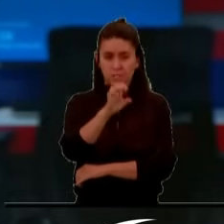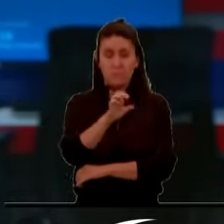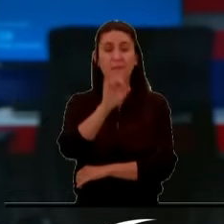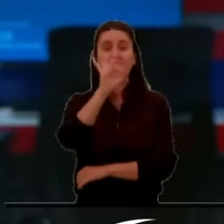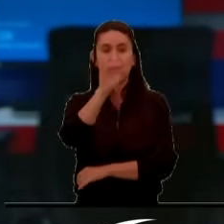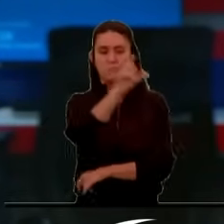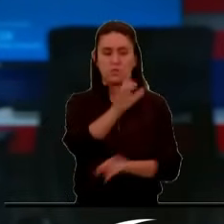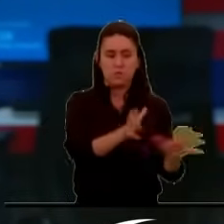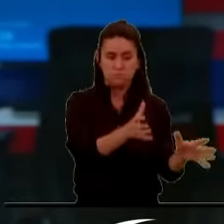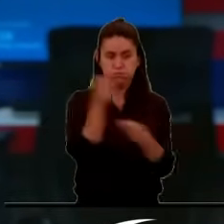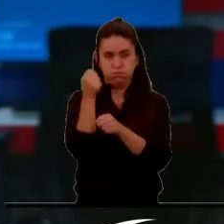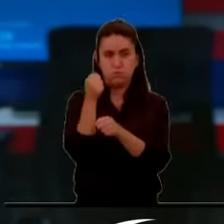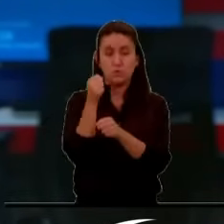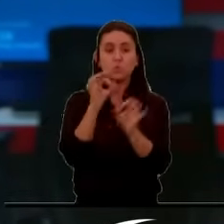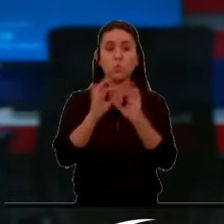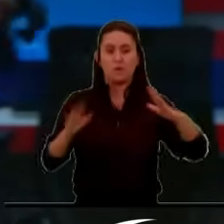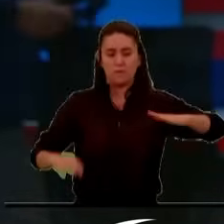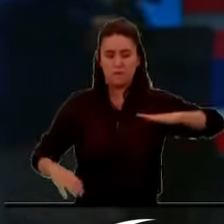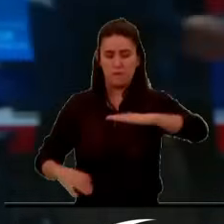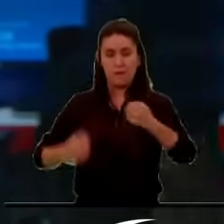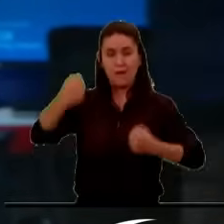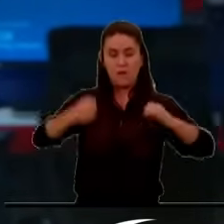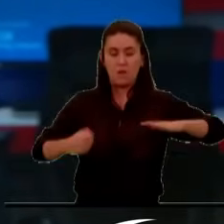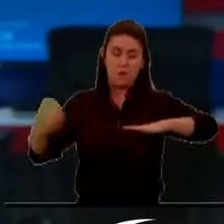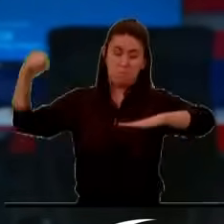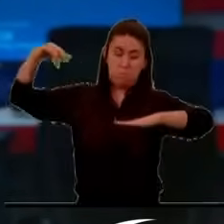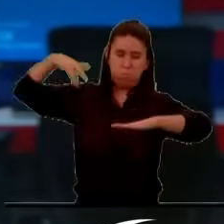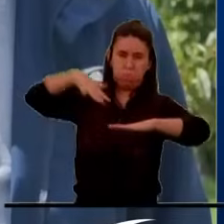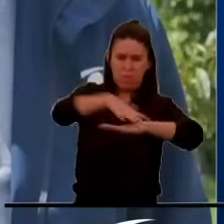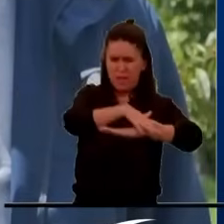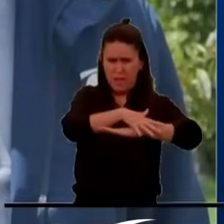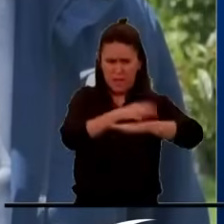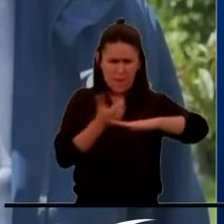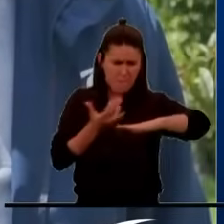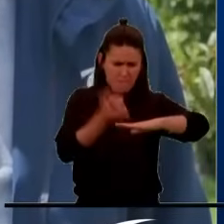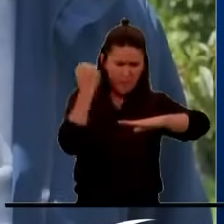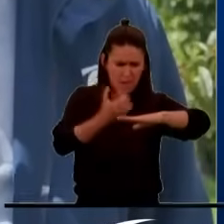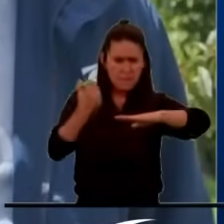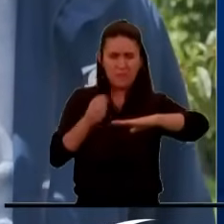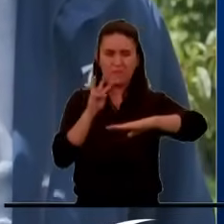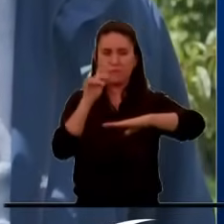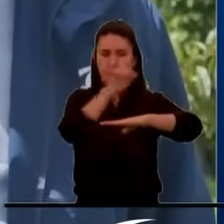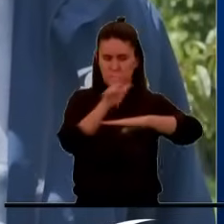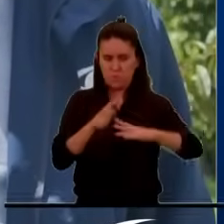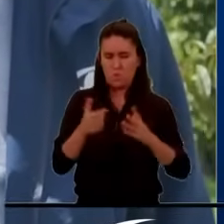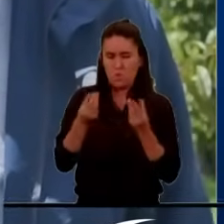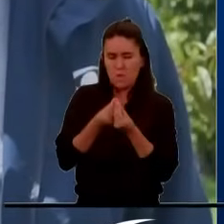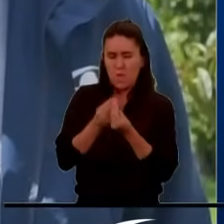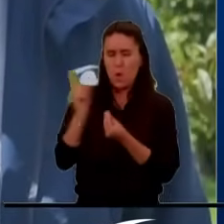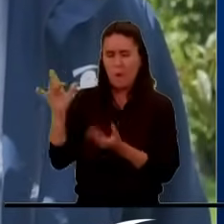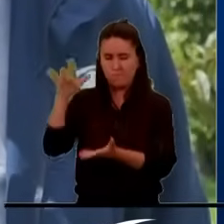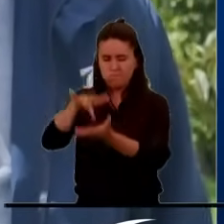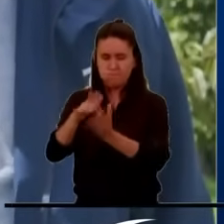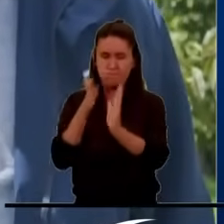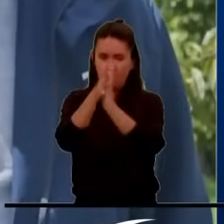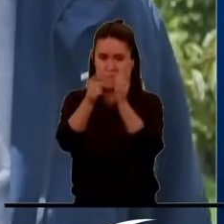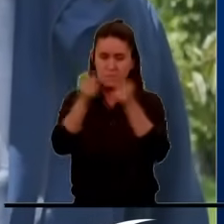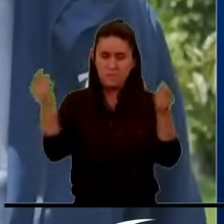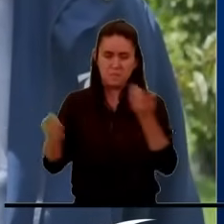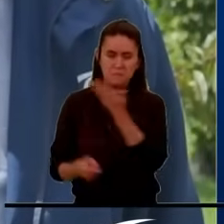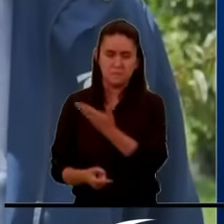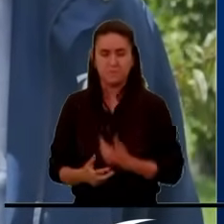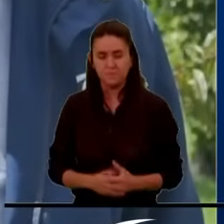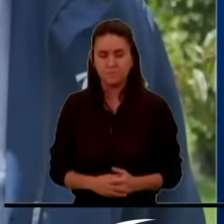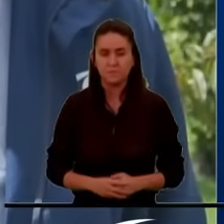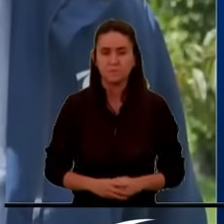derrumbe que tapó la camioneta en la que se movilizaban. Jairo Niño, ¿qué fue lo que pasó? Y cuéntenos cómo están los rescatados.